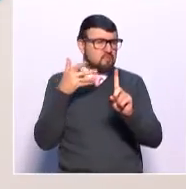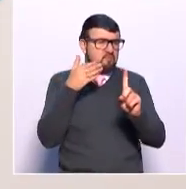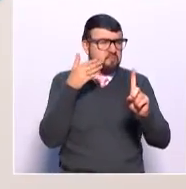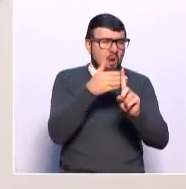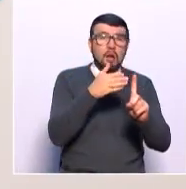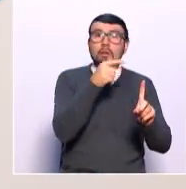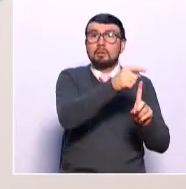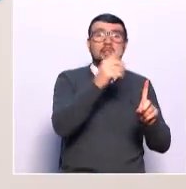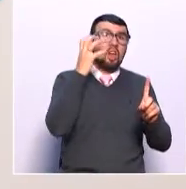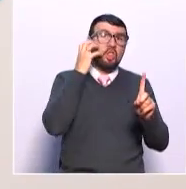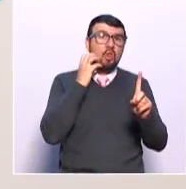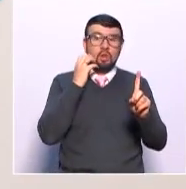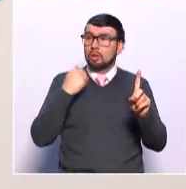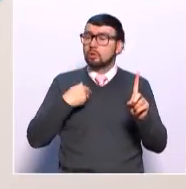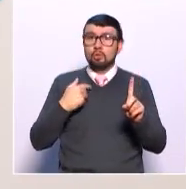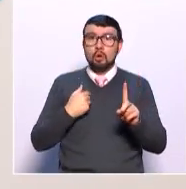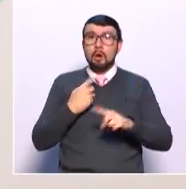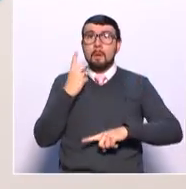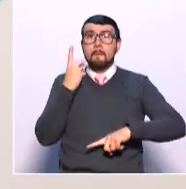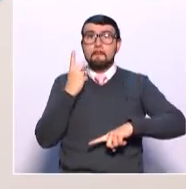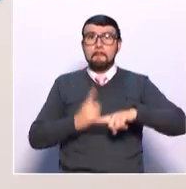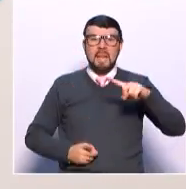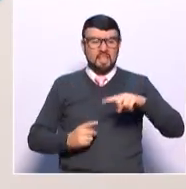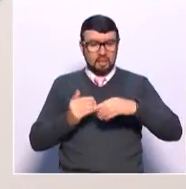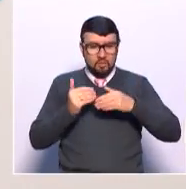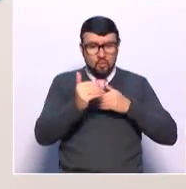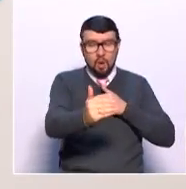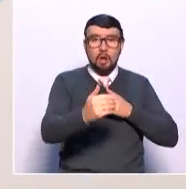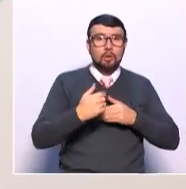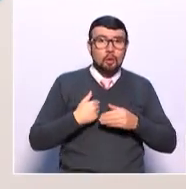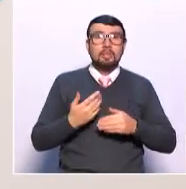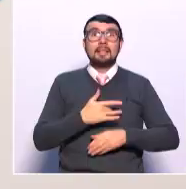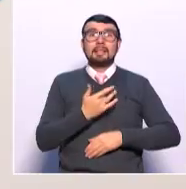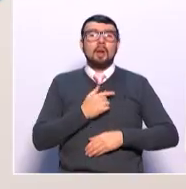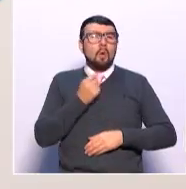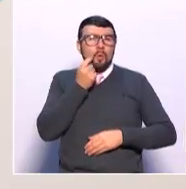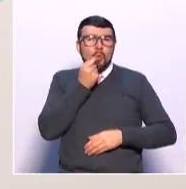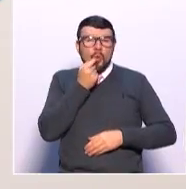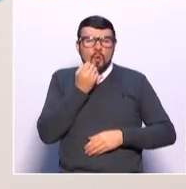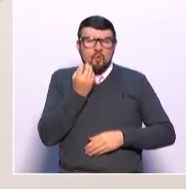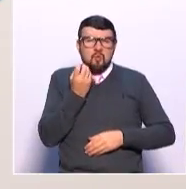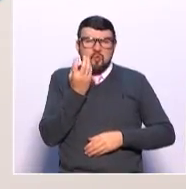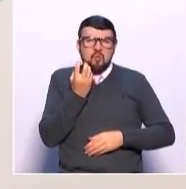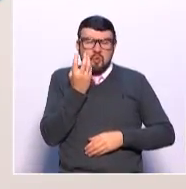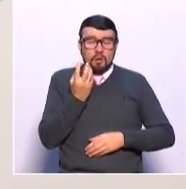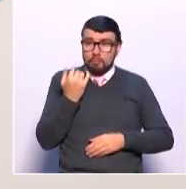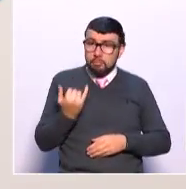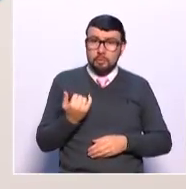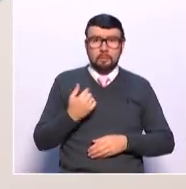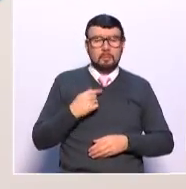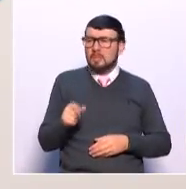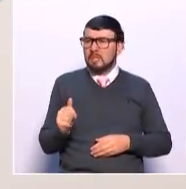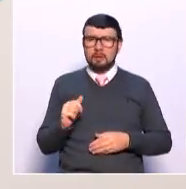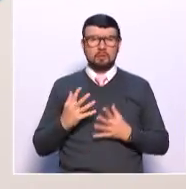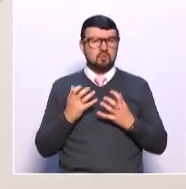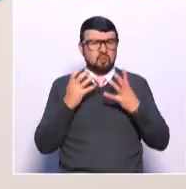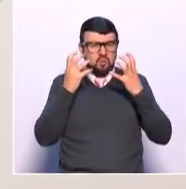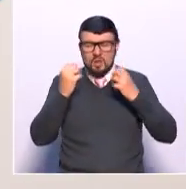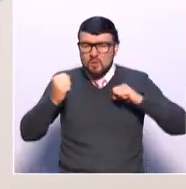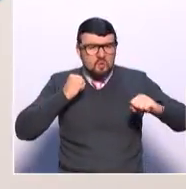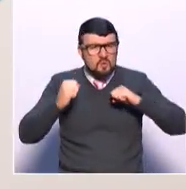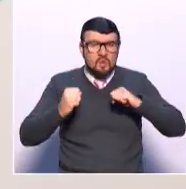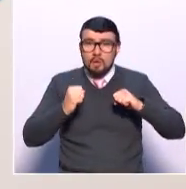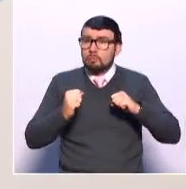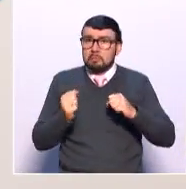media cuadra yo ya sentía el calorcito de los juegos acá y efectivamente fue tanto el impacto el estrés la noticia todo es lo que